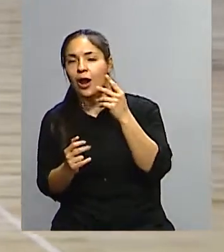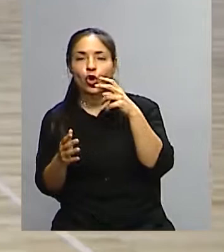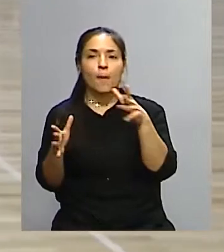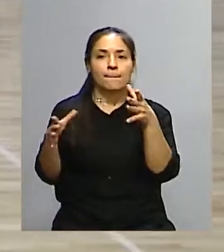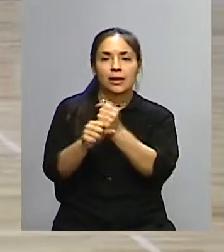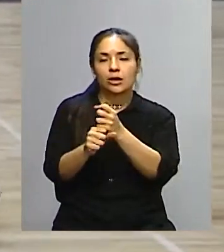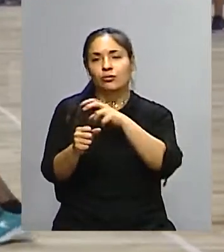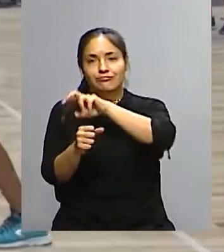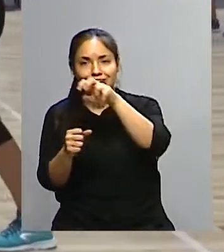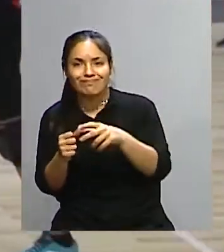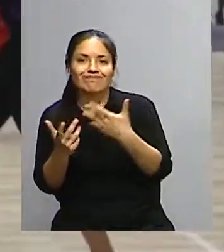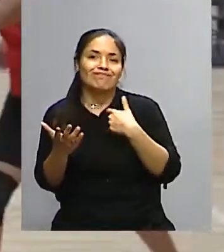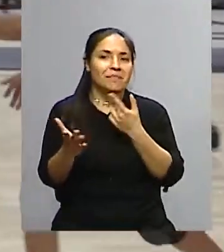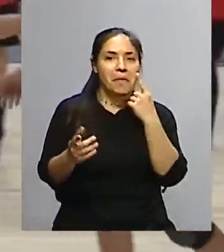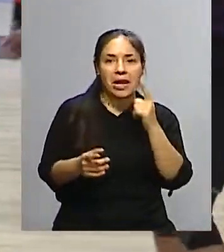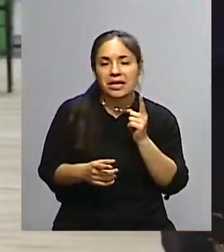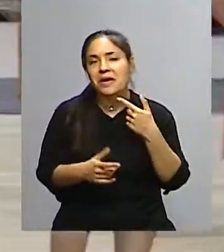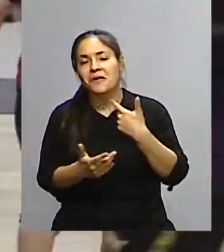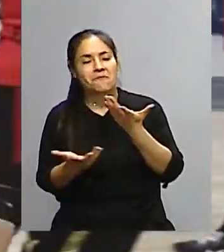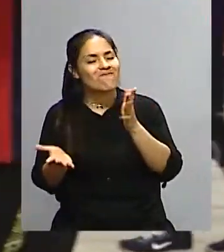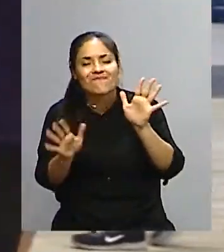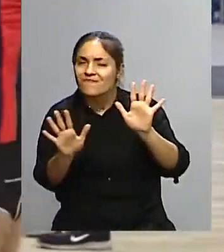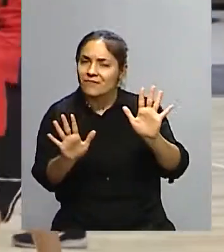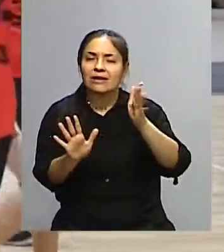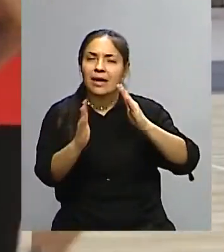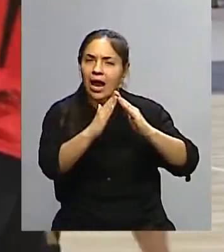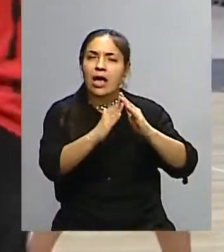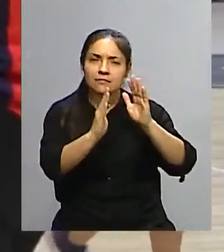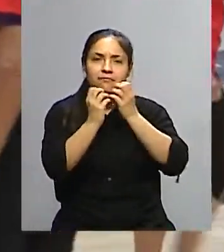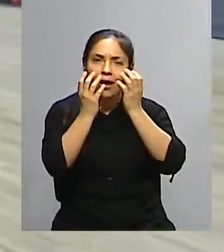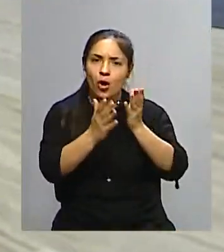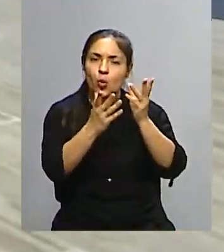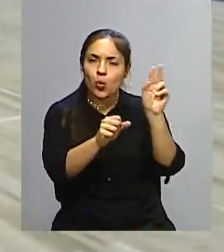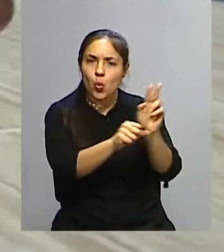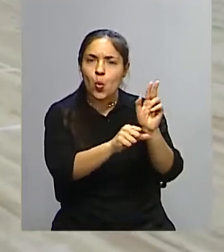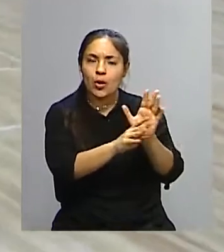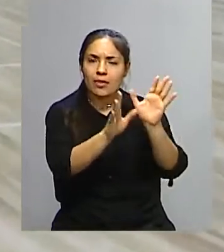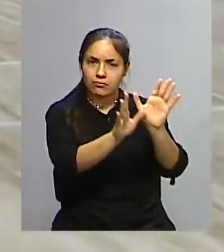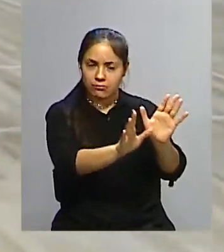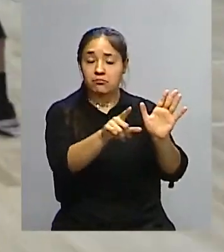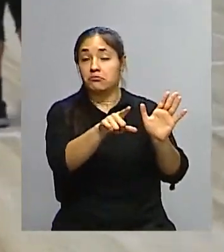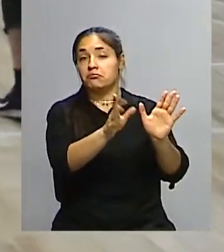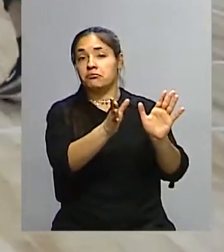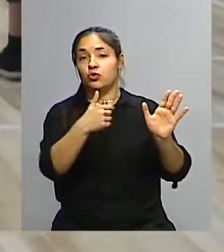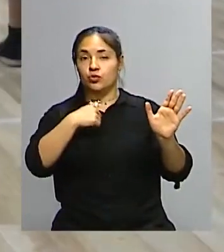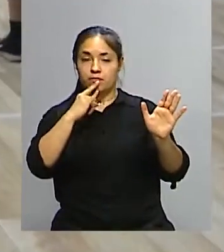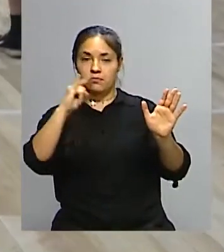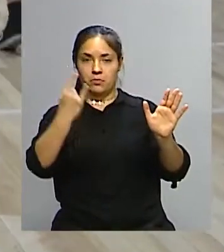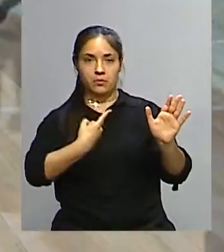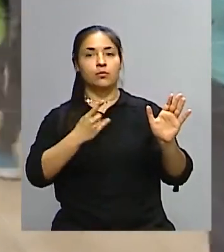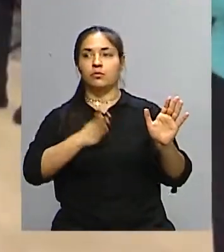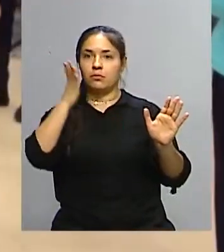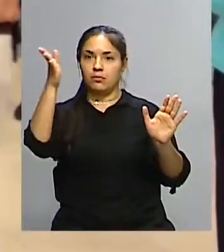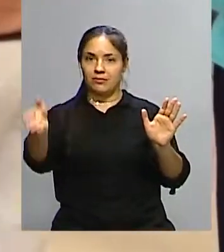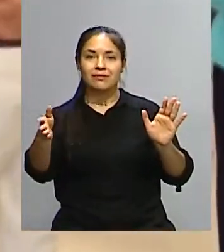colectivo, evites posibles robos, etc. De esa manera vamos